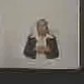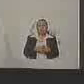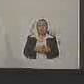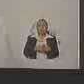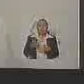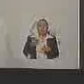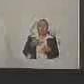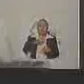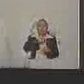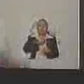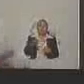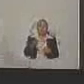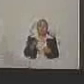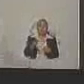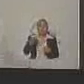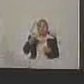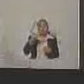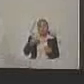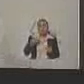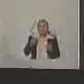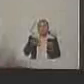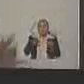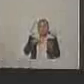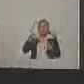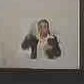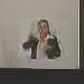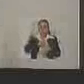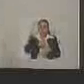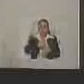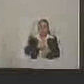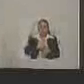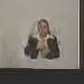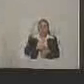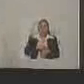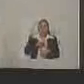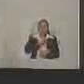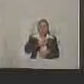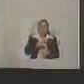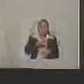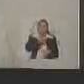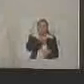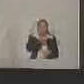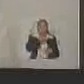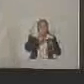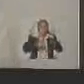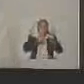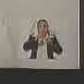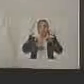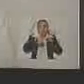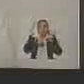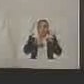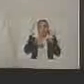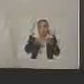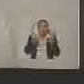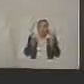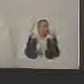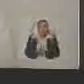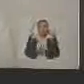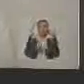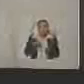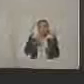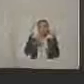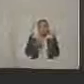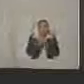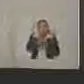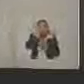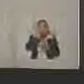tengo la propuesta de que podamos tener aulas de ejercicio desde las 5 de la mañana para aquellos que tenemos que irnos a trabajar, a